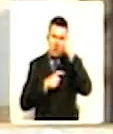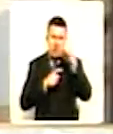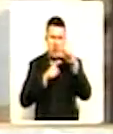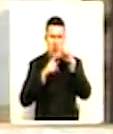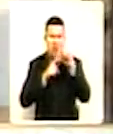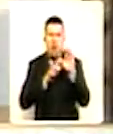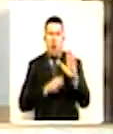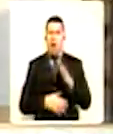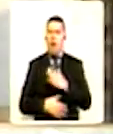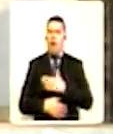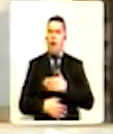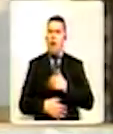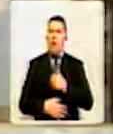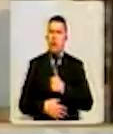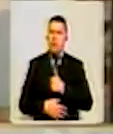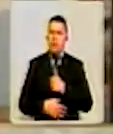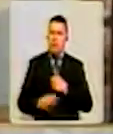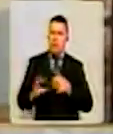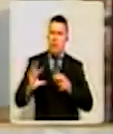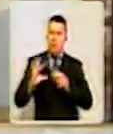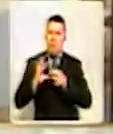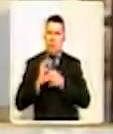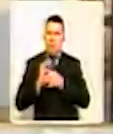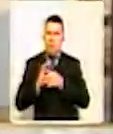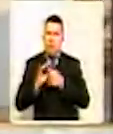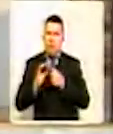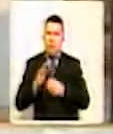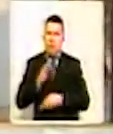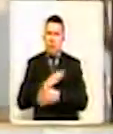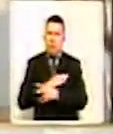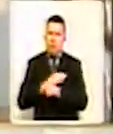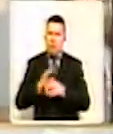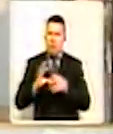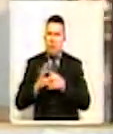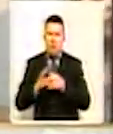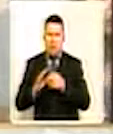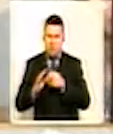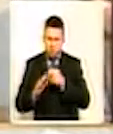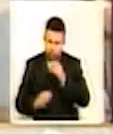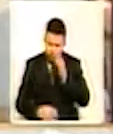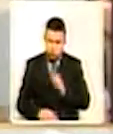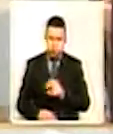un baluarte ético de la función pública y de la lucha contra la corrupción.